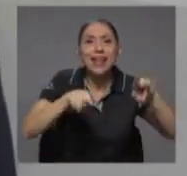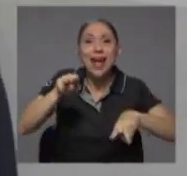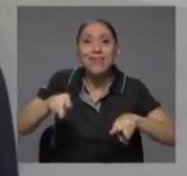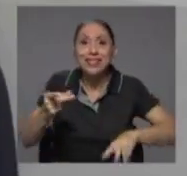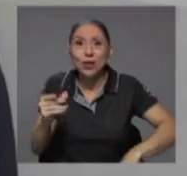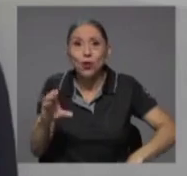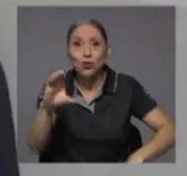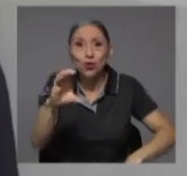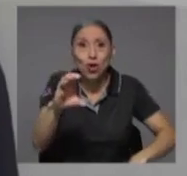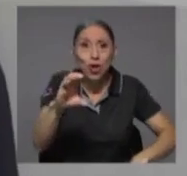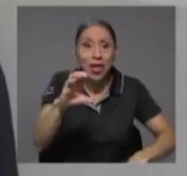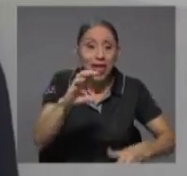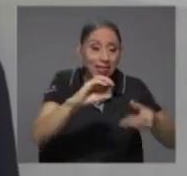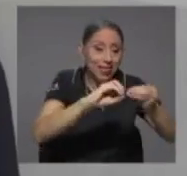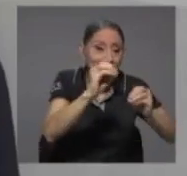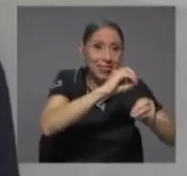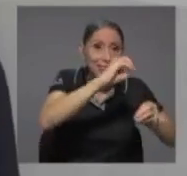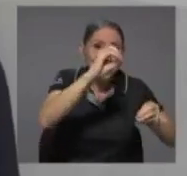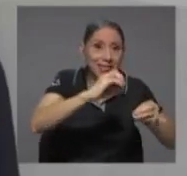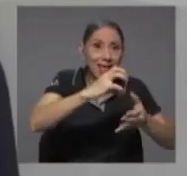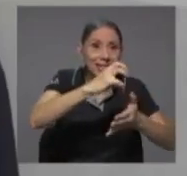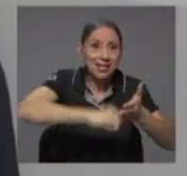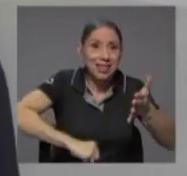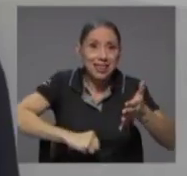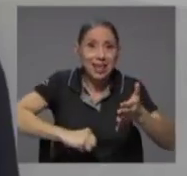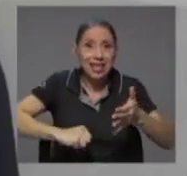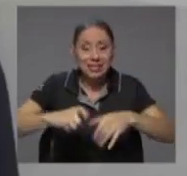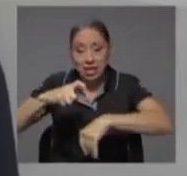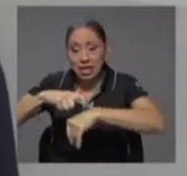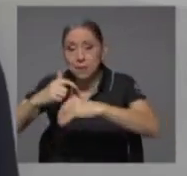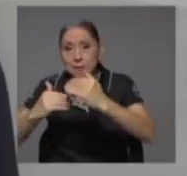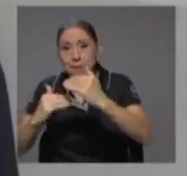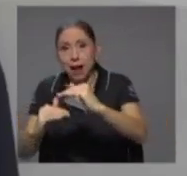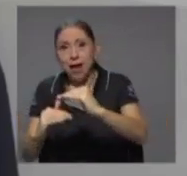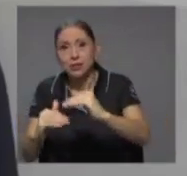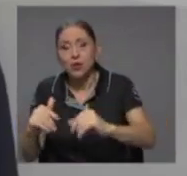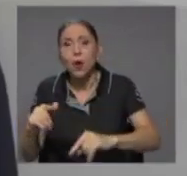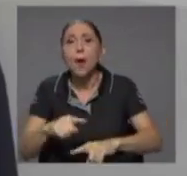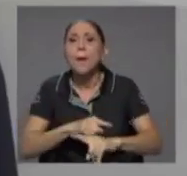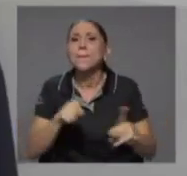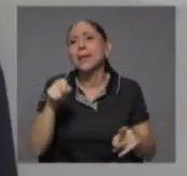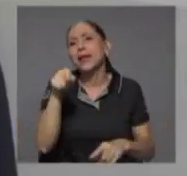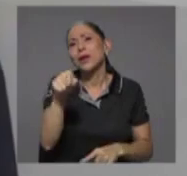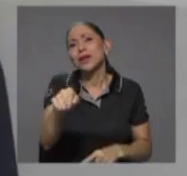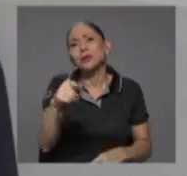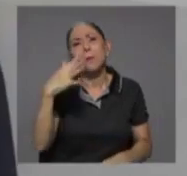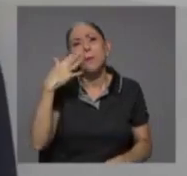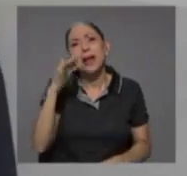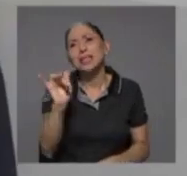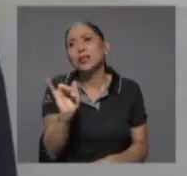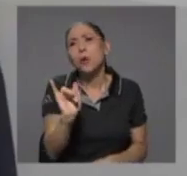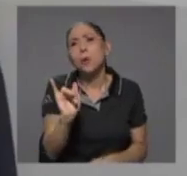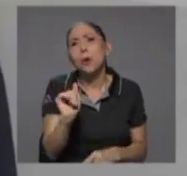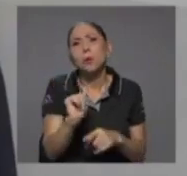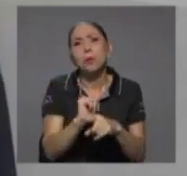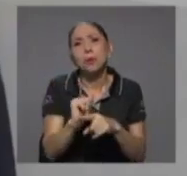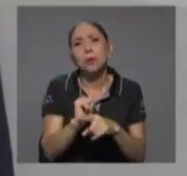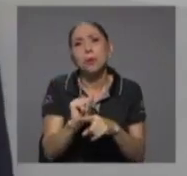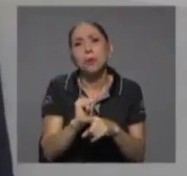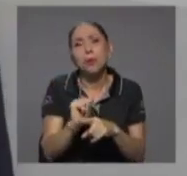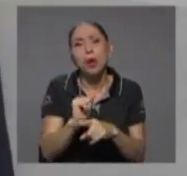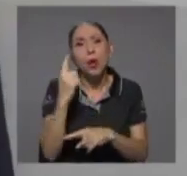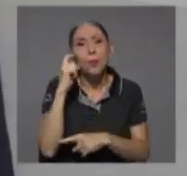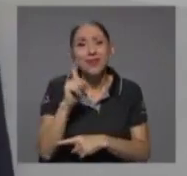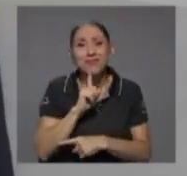plazo, pero esto parece como un ejercicio porque están